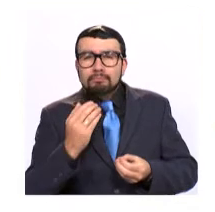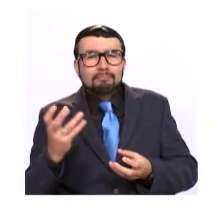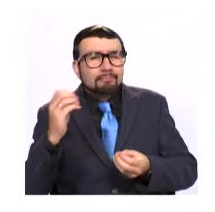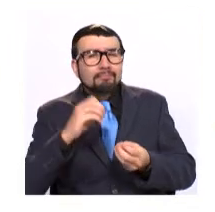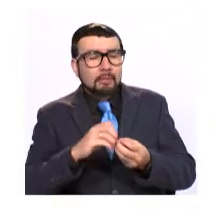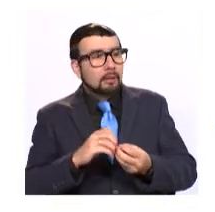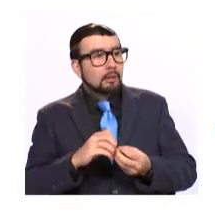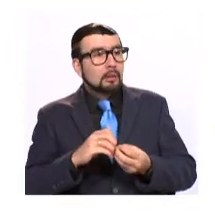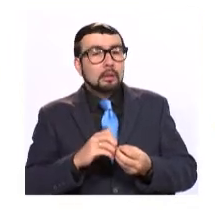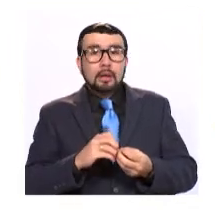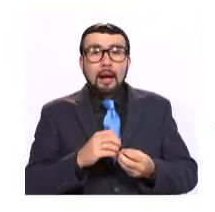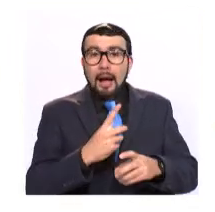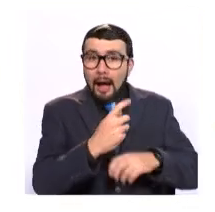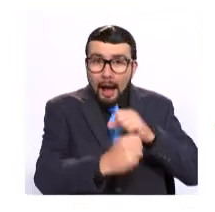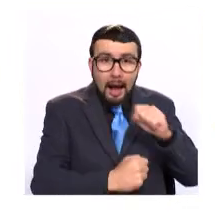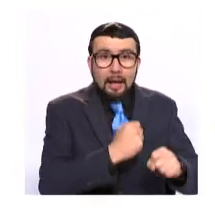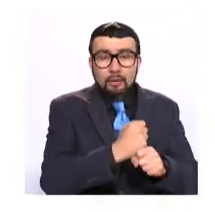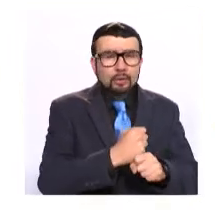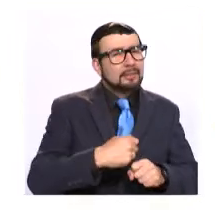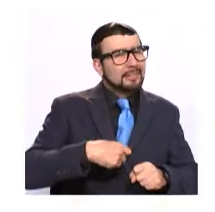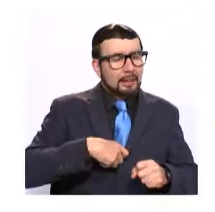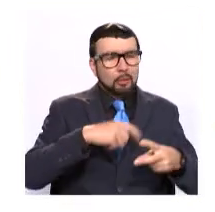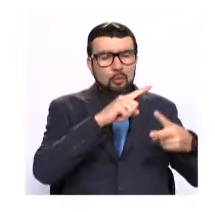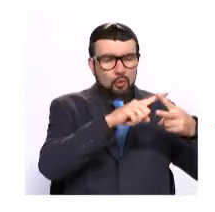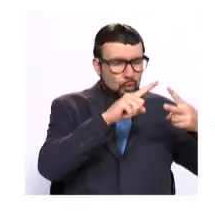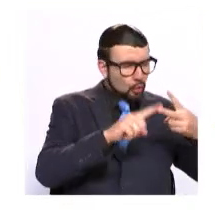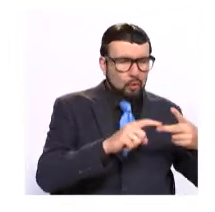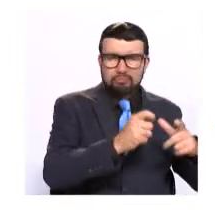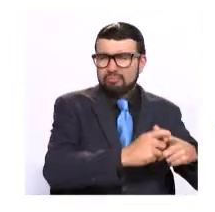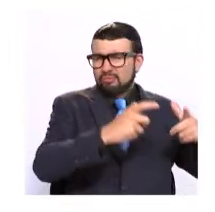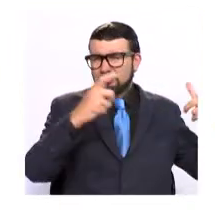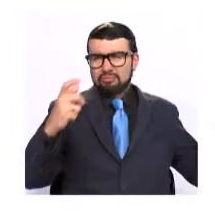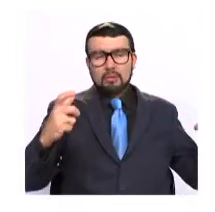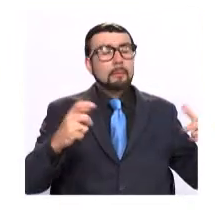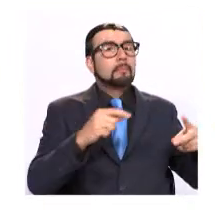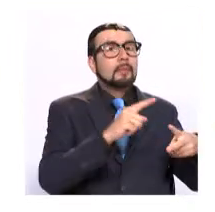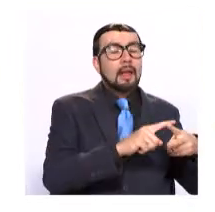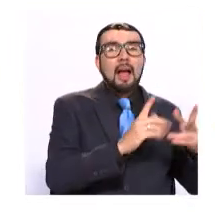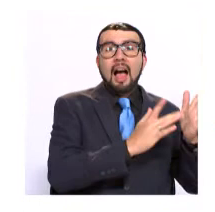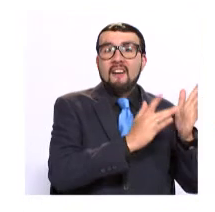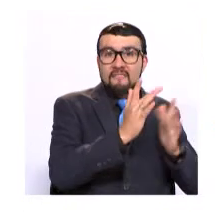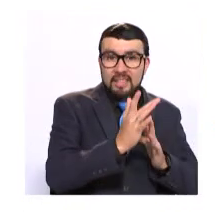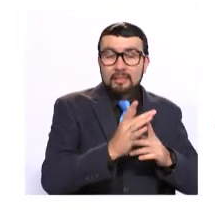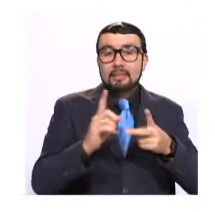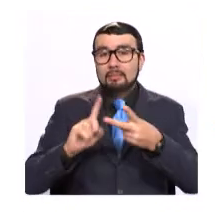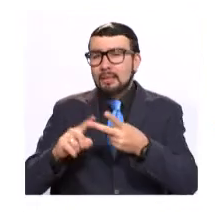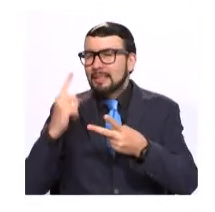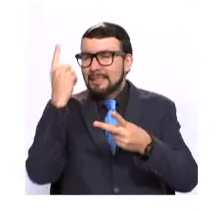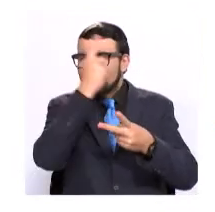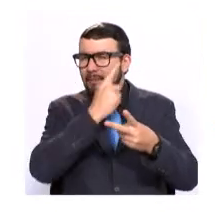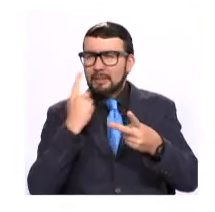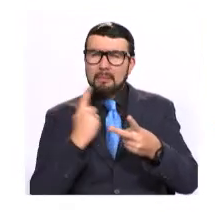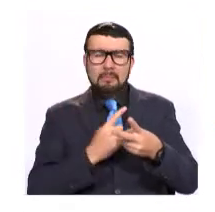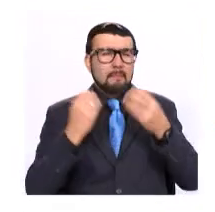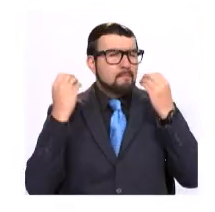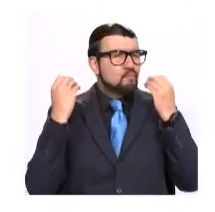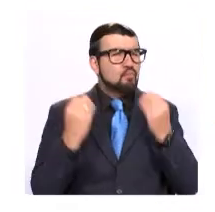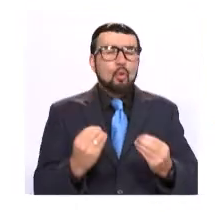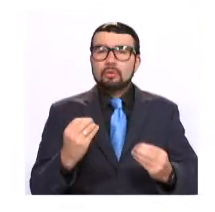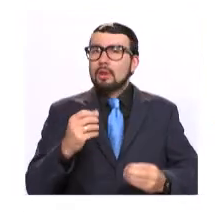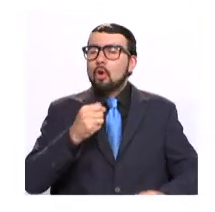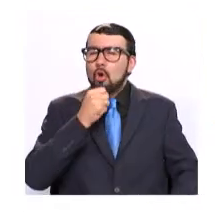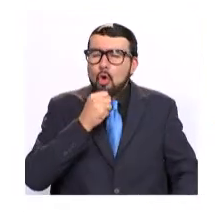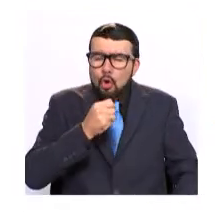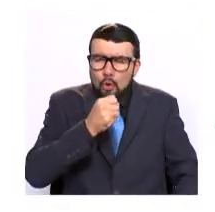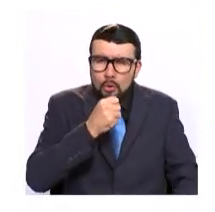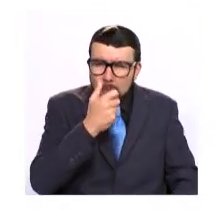siempre tenemos en el año dos picos identificados de influenza, abril y septiembre. Por eso es tan aconsejable que inmediatamente